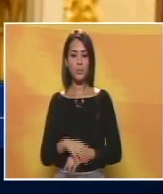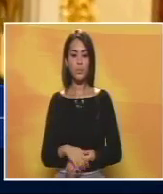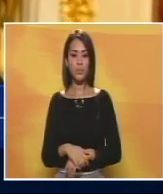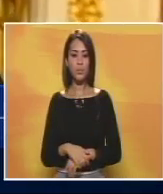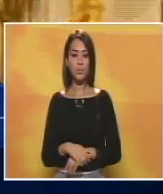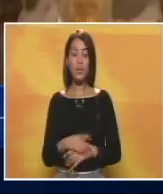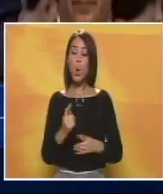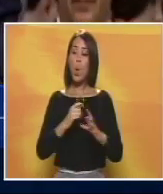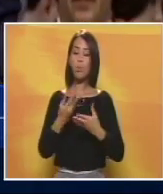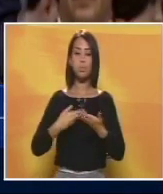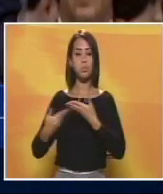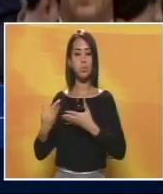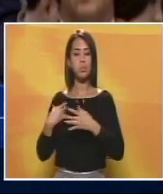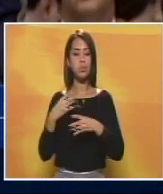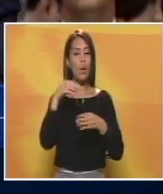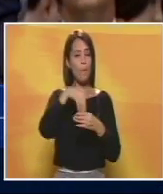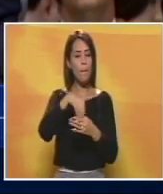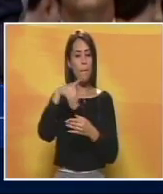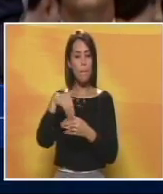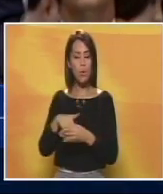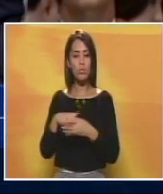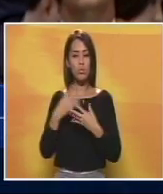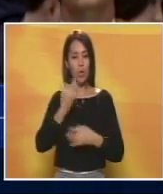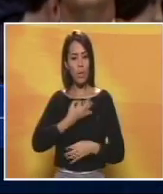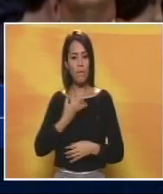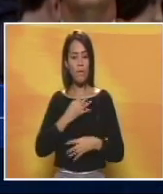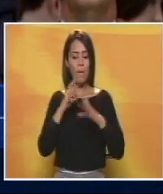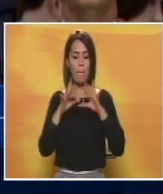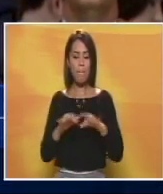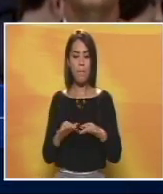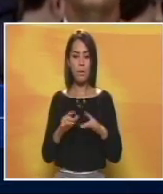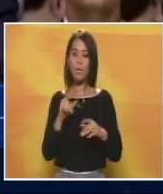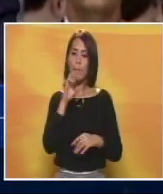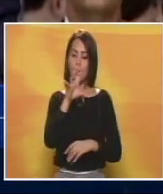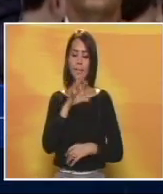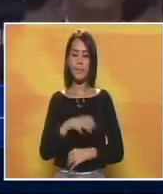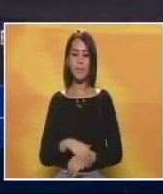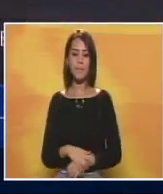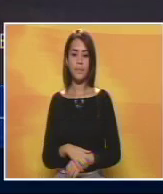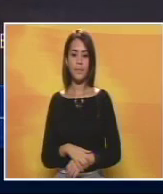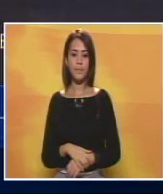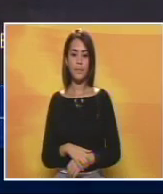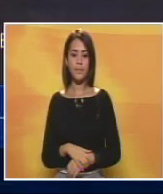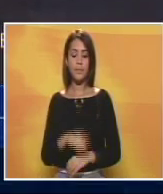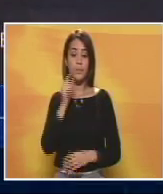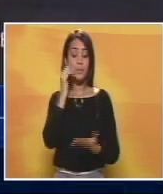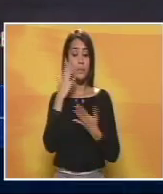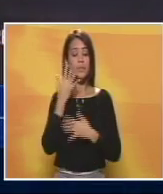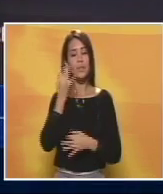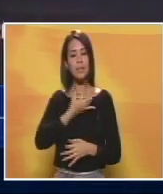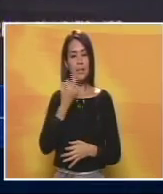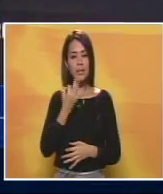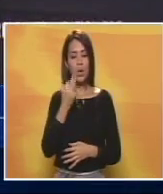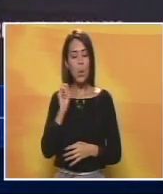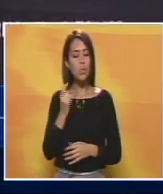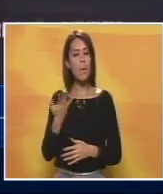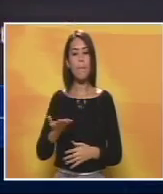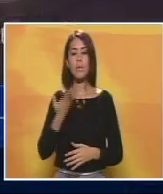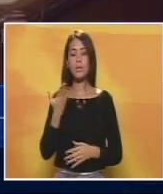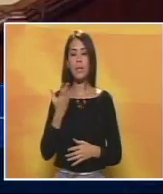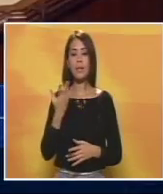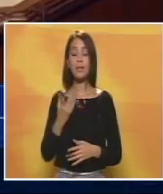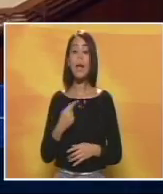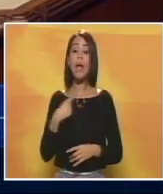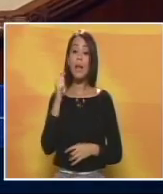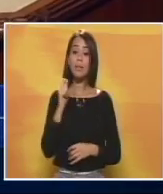trámite previo a su voto de confirmación como próximo secretario de Estado. Durante la sesión, Pompeo aseguró que dará prioridad a la